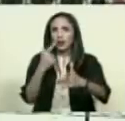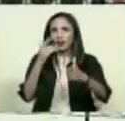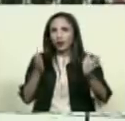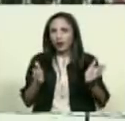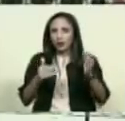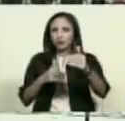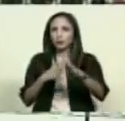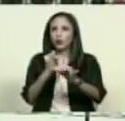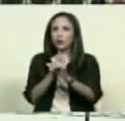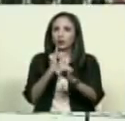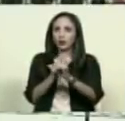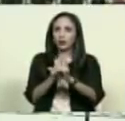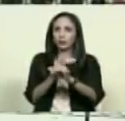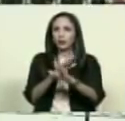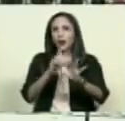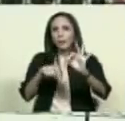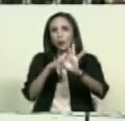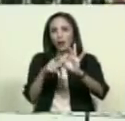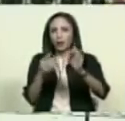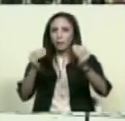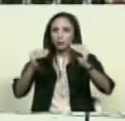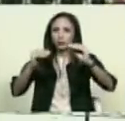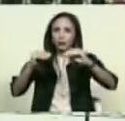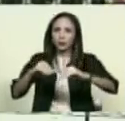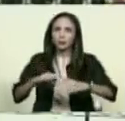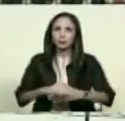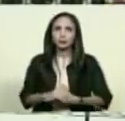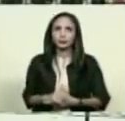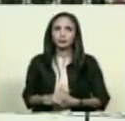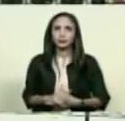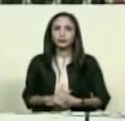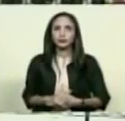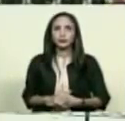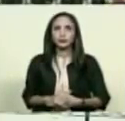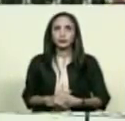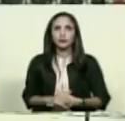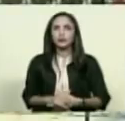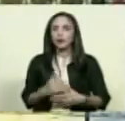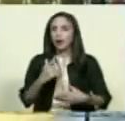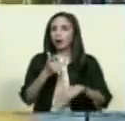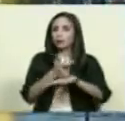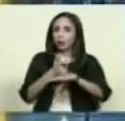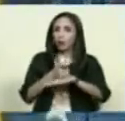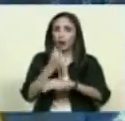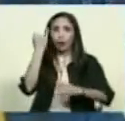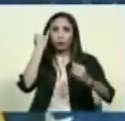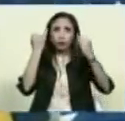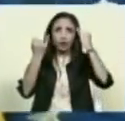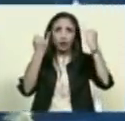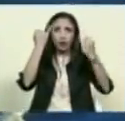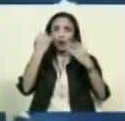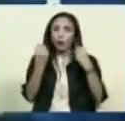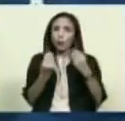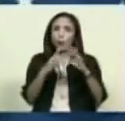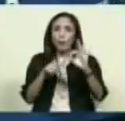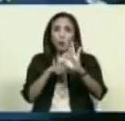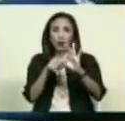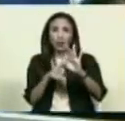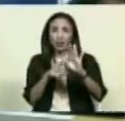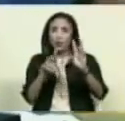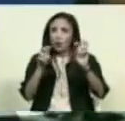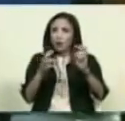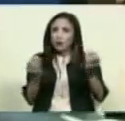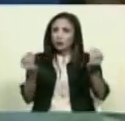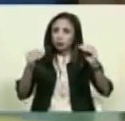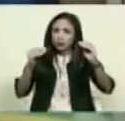pueda ser incorporado en todos los proyectos que el gobierno revolucionario está desarrollando para impulsar la minería, tanto en las universidades, como